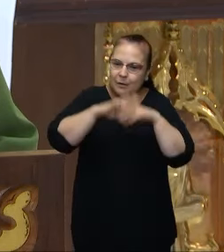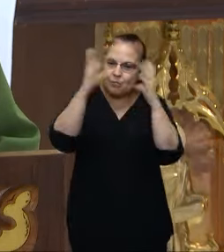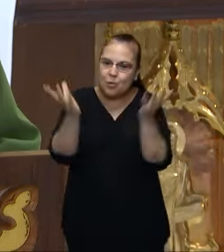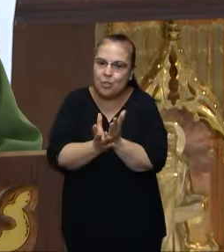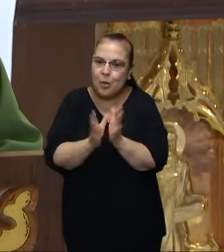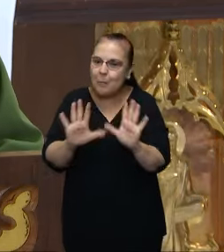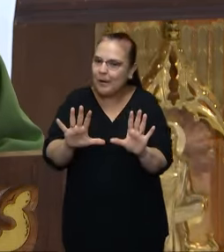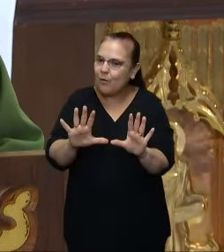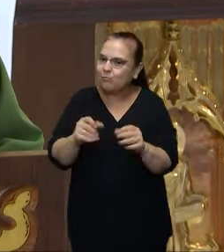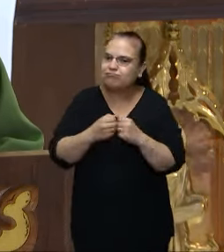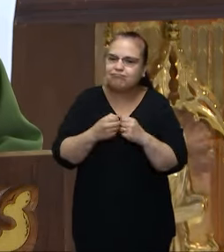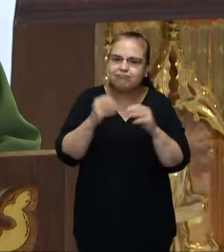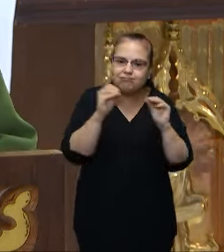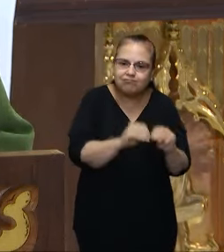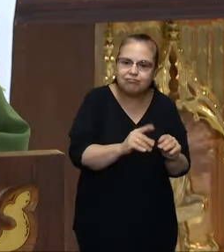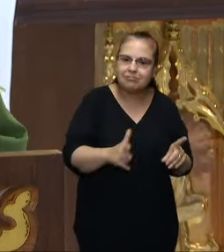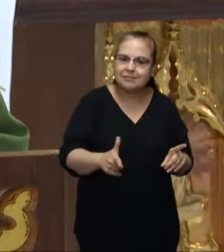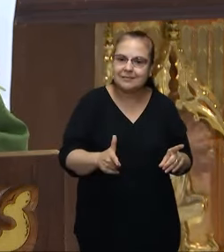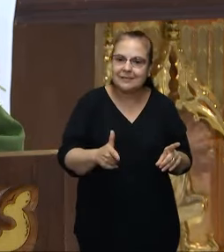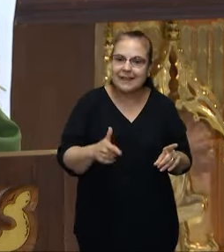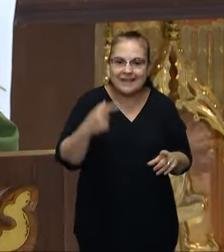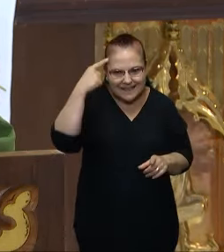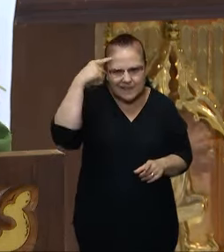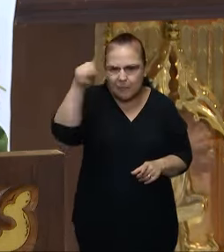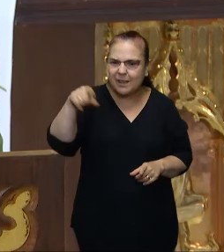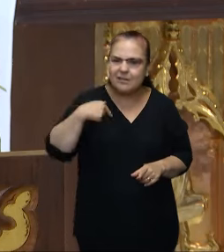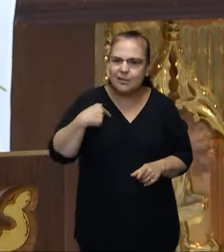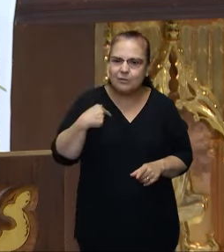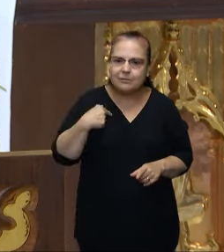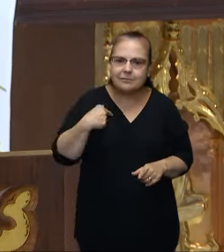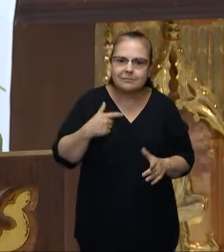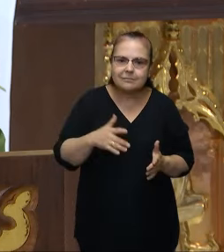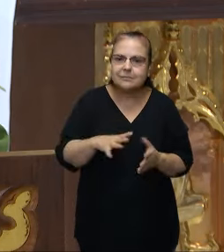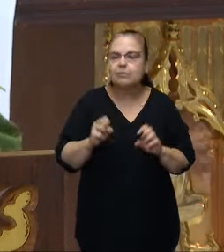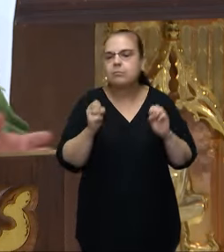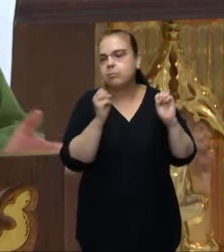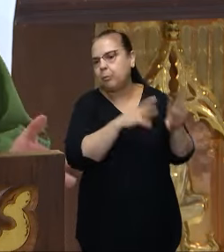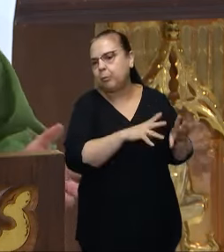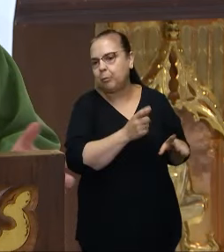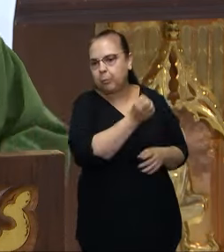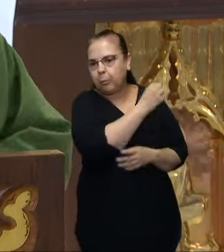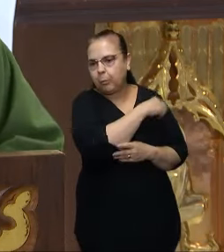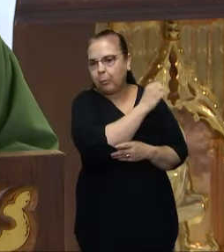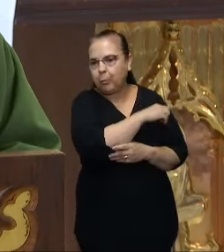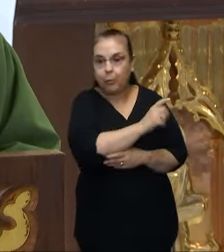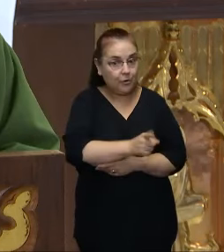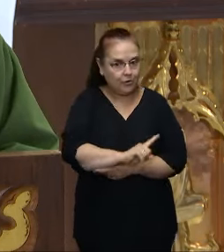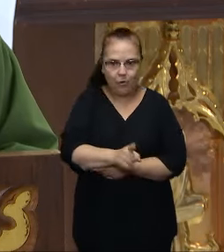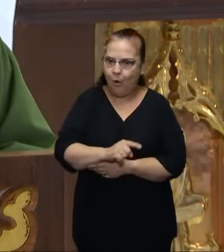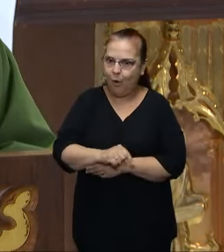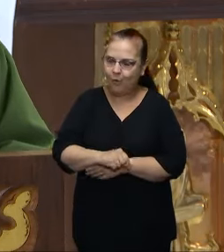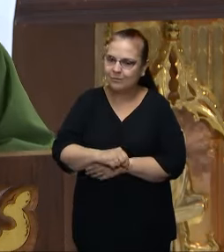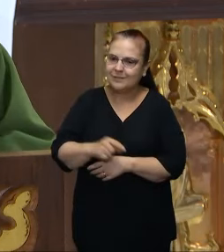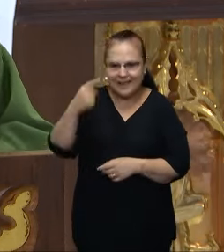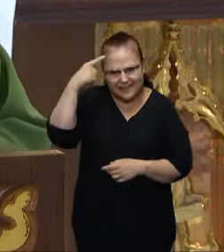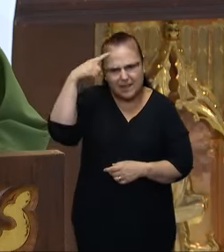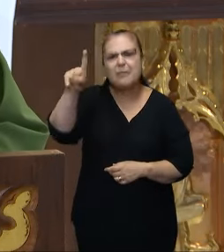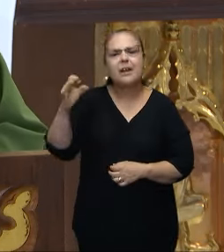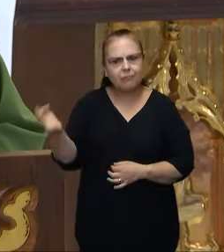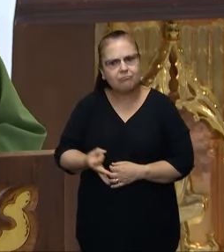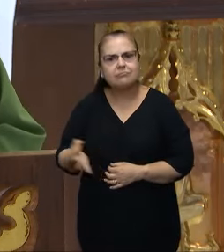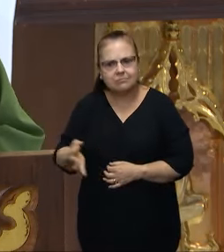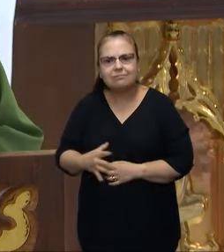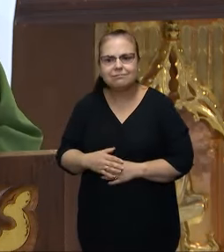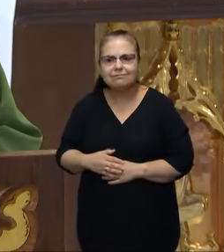mundo Pero sabiendo que no significa esto desentendernos de lo que tenemos que llevar a cabo Ojalá